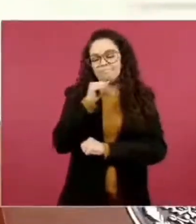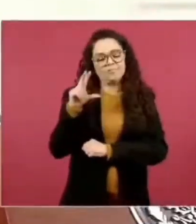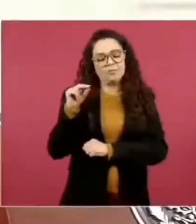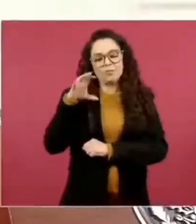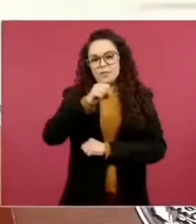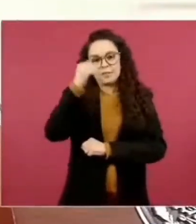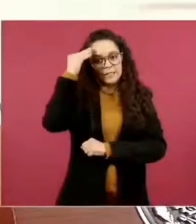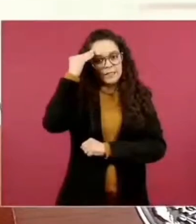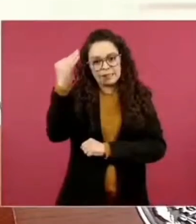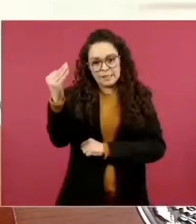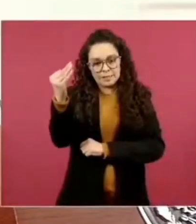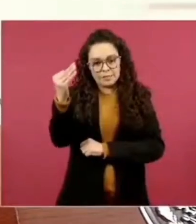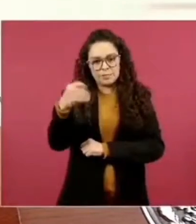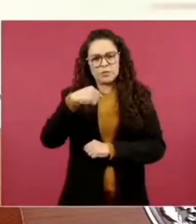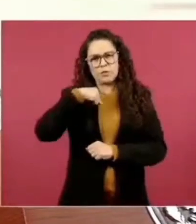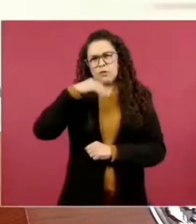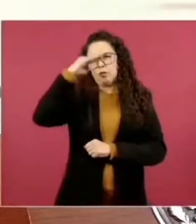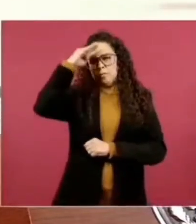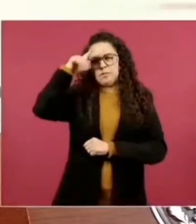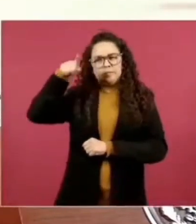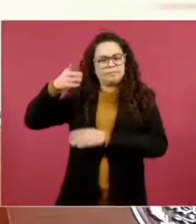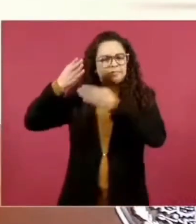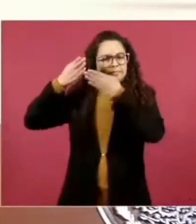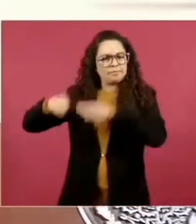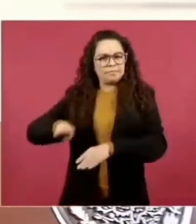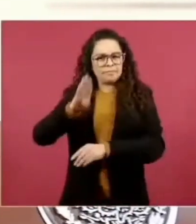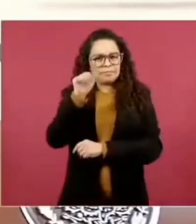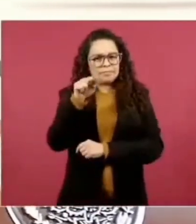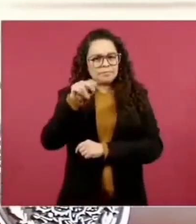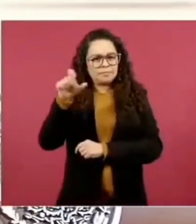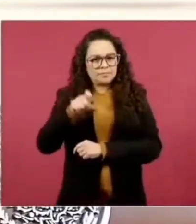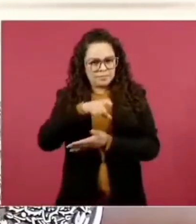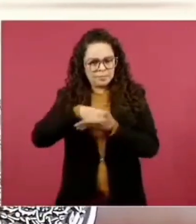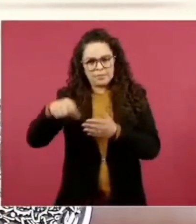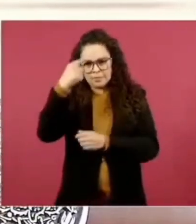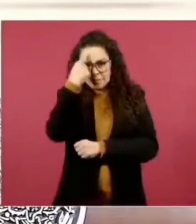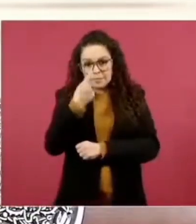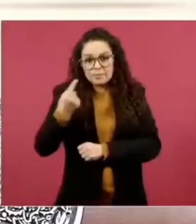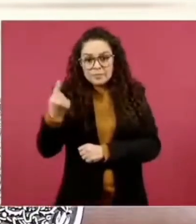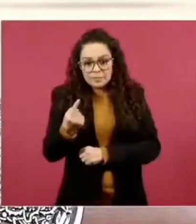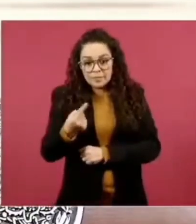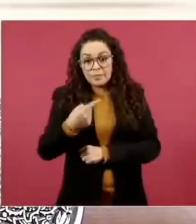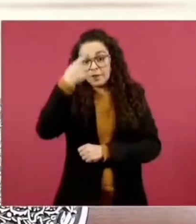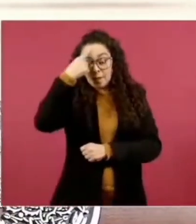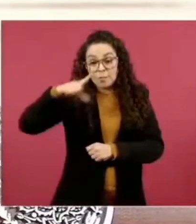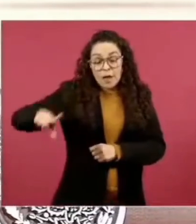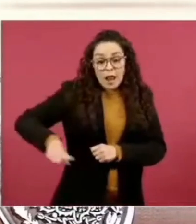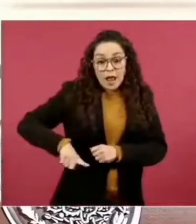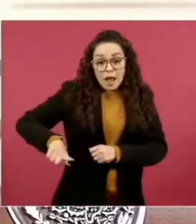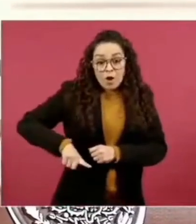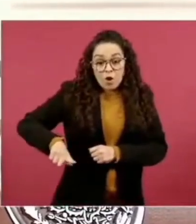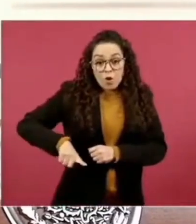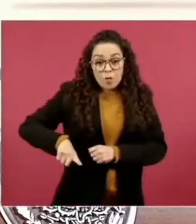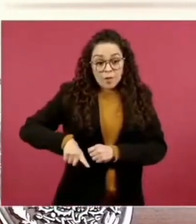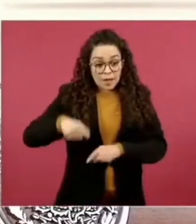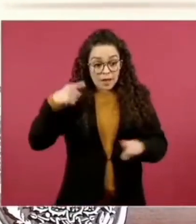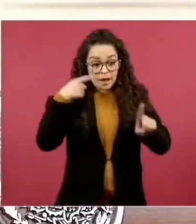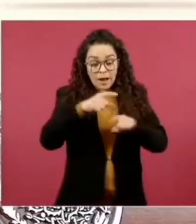Precisamente para manejar todas las cuentas de gobierno, nómina y también